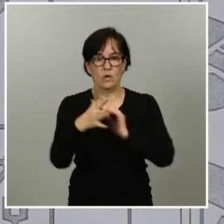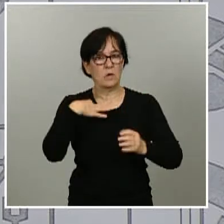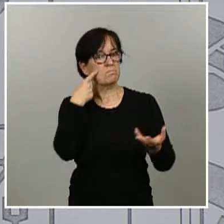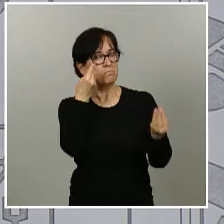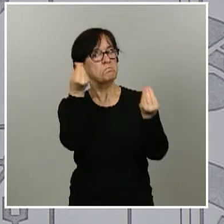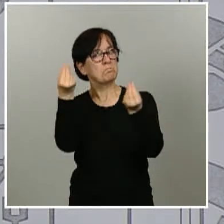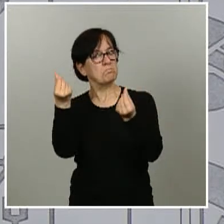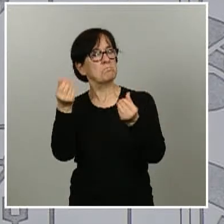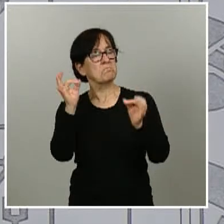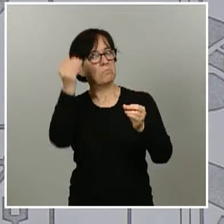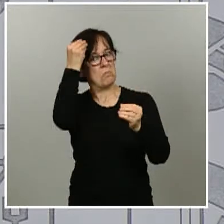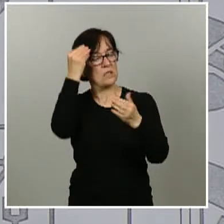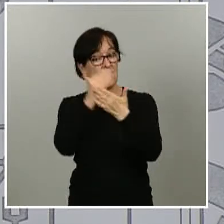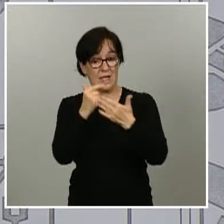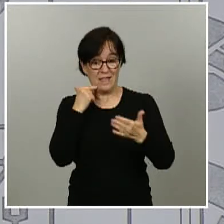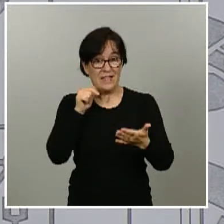Hasta la fecha de hoy,